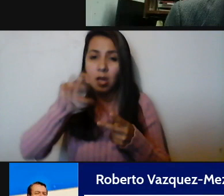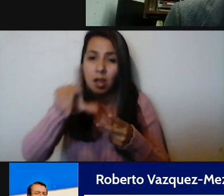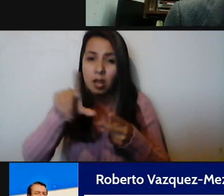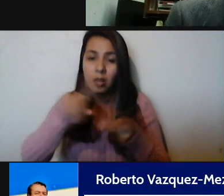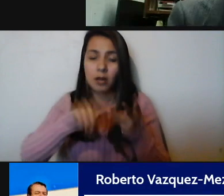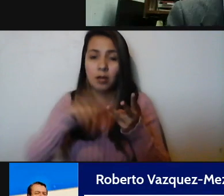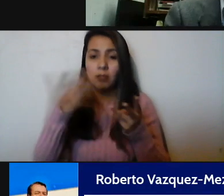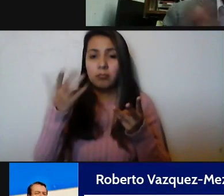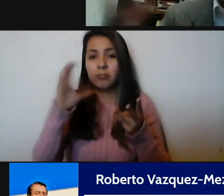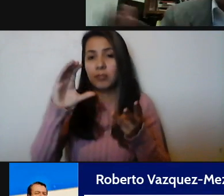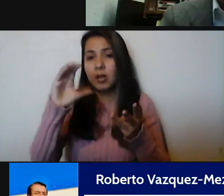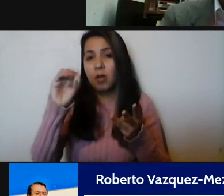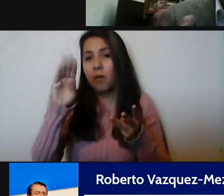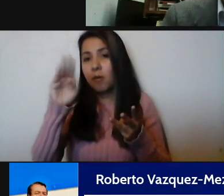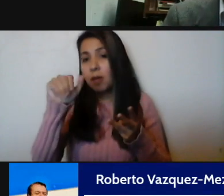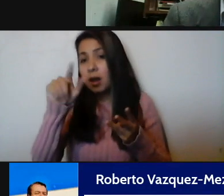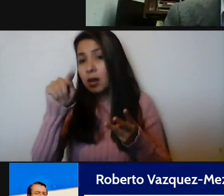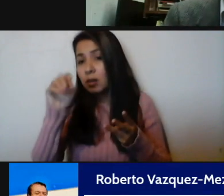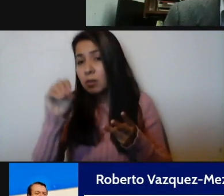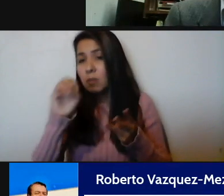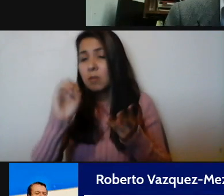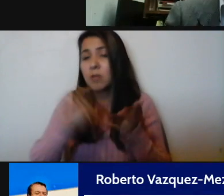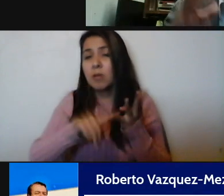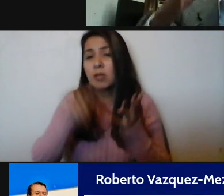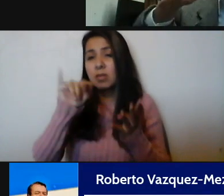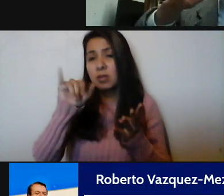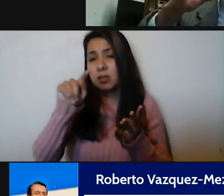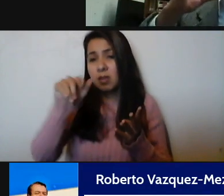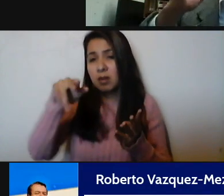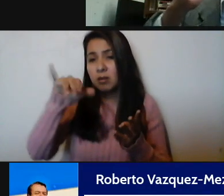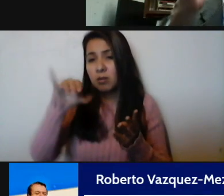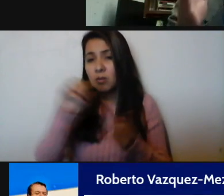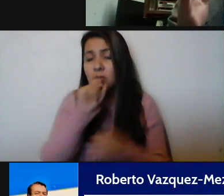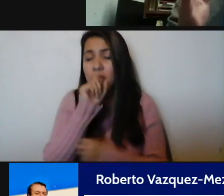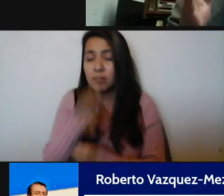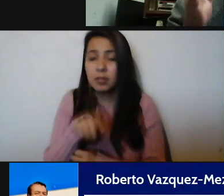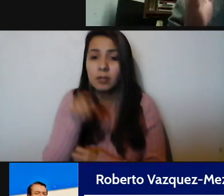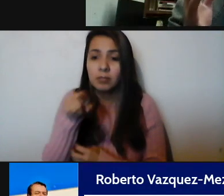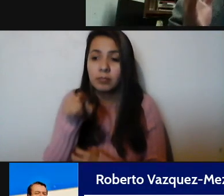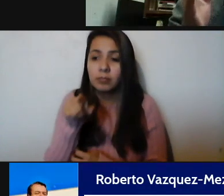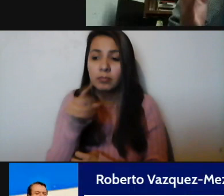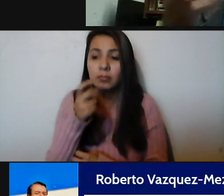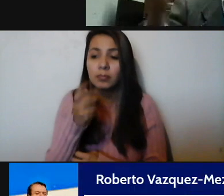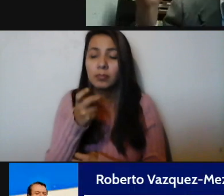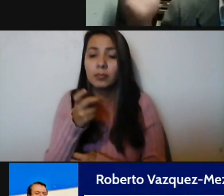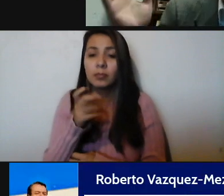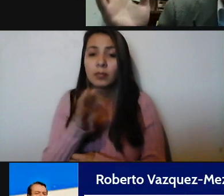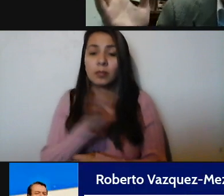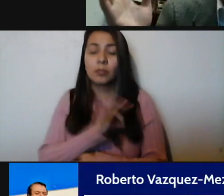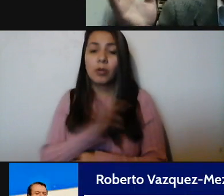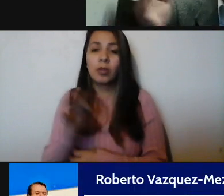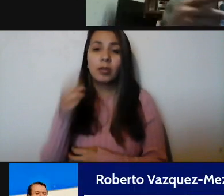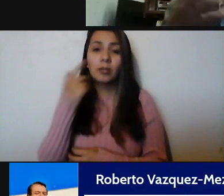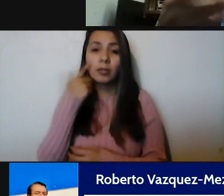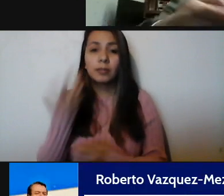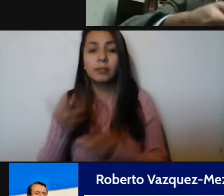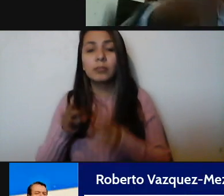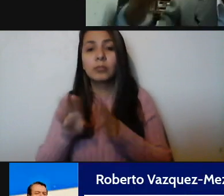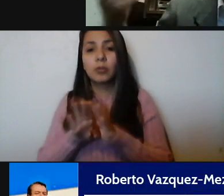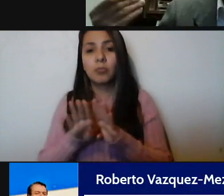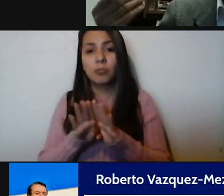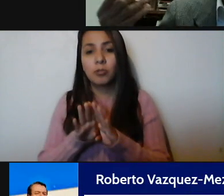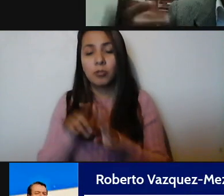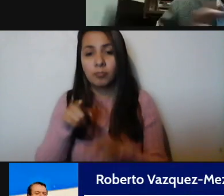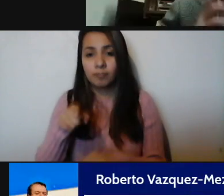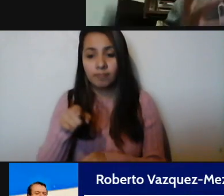como hierro, níquel, cobalto, etcétera, etcétera, titanio, no sé, en mi sistema, también ahí